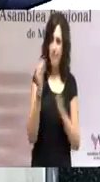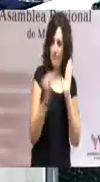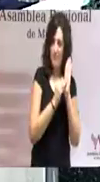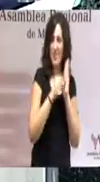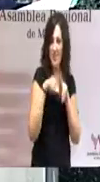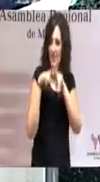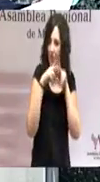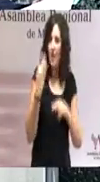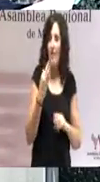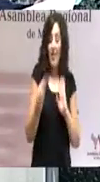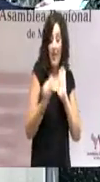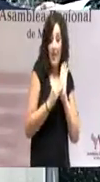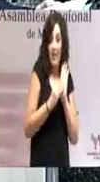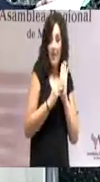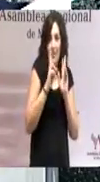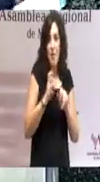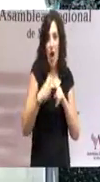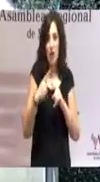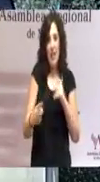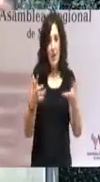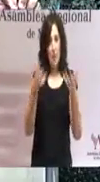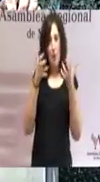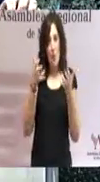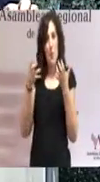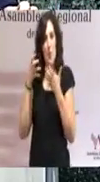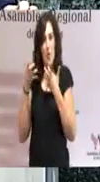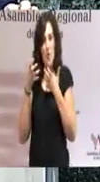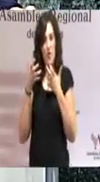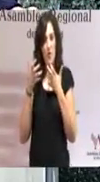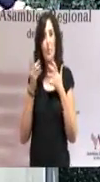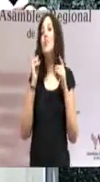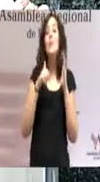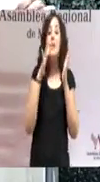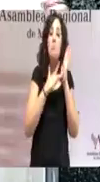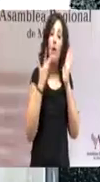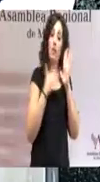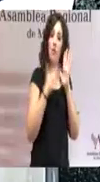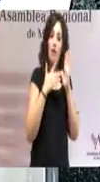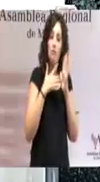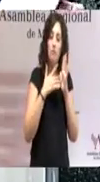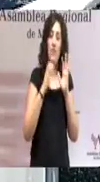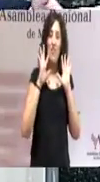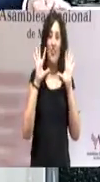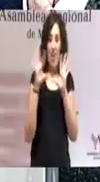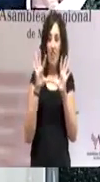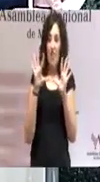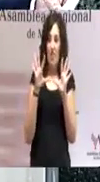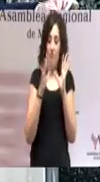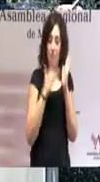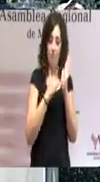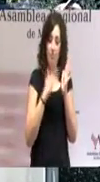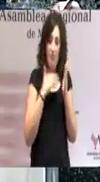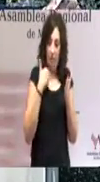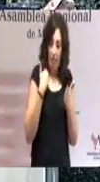precisamente las cuestiones que nos benefician. Pero es que en su página 10, en una de las